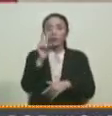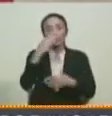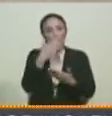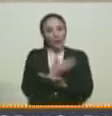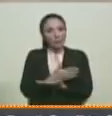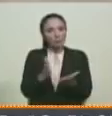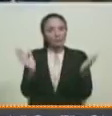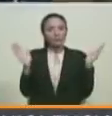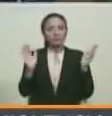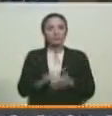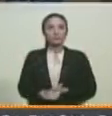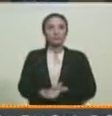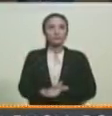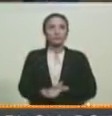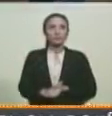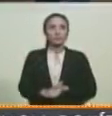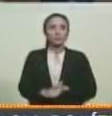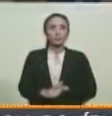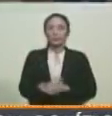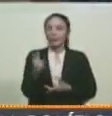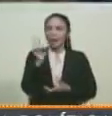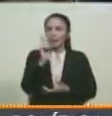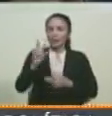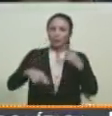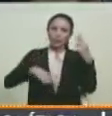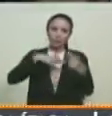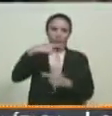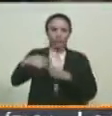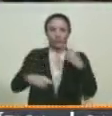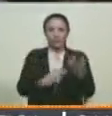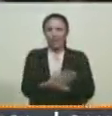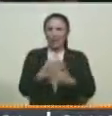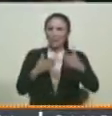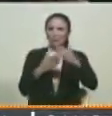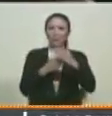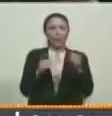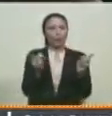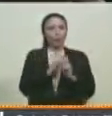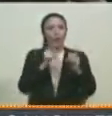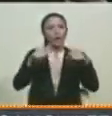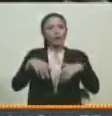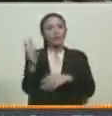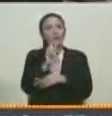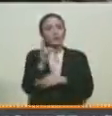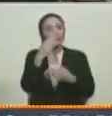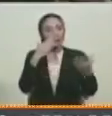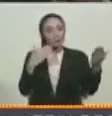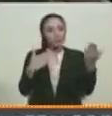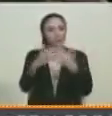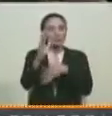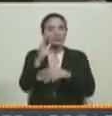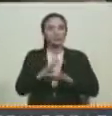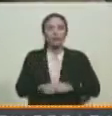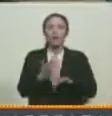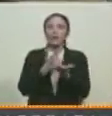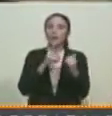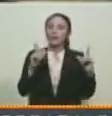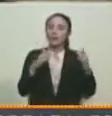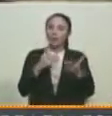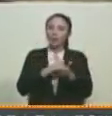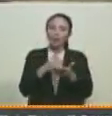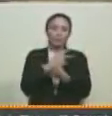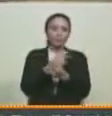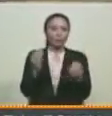de la Venezuela soberana, de la Venezuela revolucionaria. No van a detener a Venezuela bajo ningún aspecto.